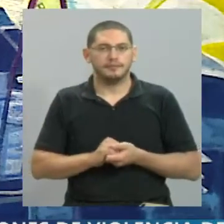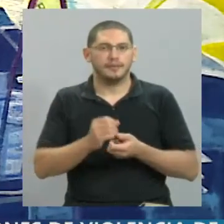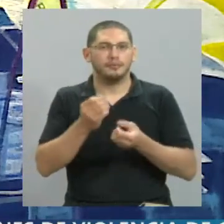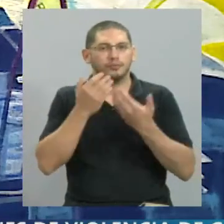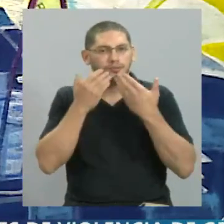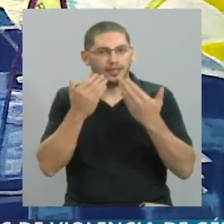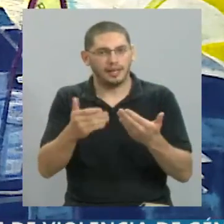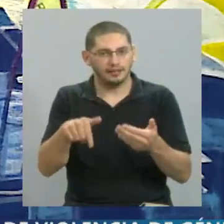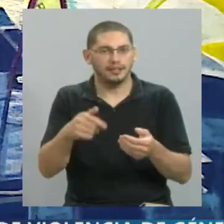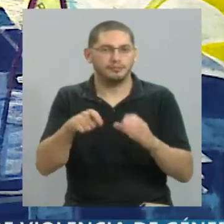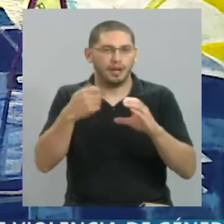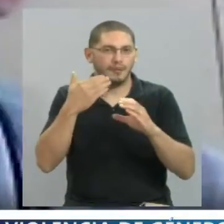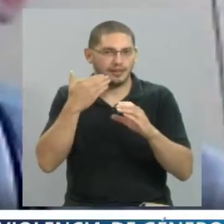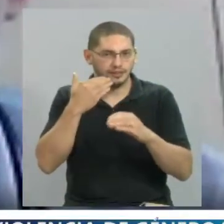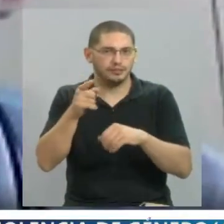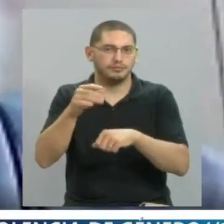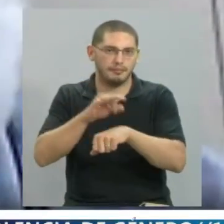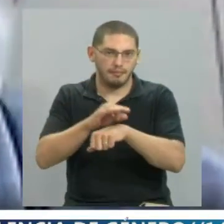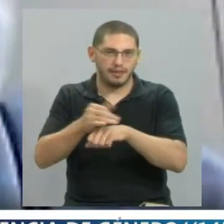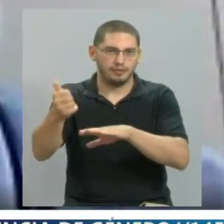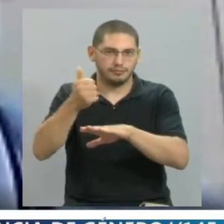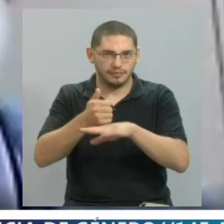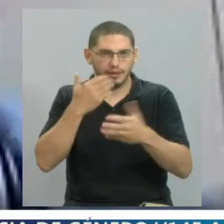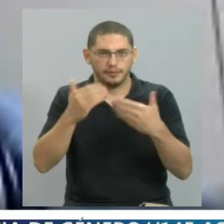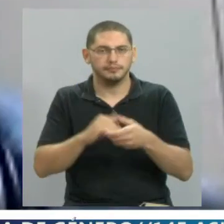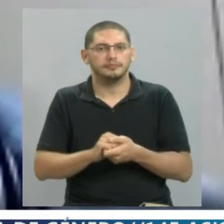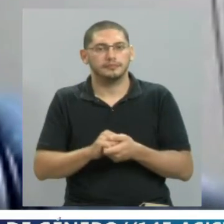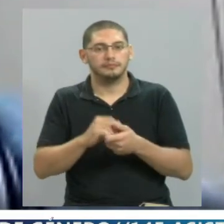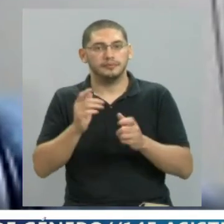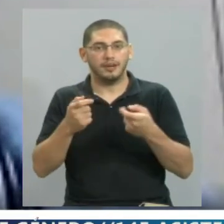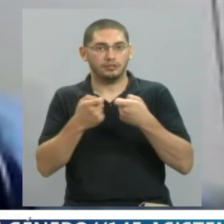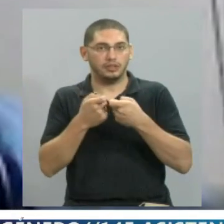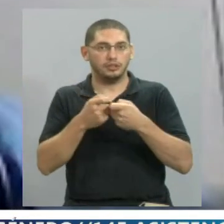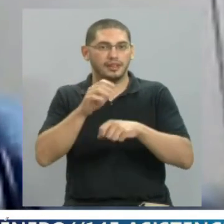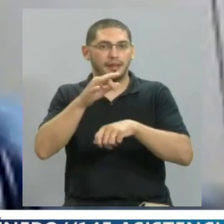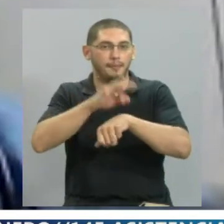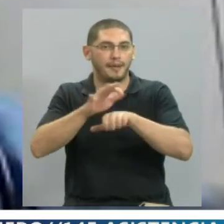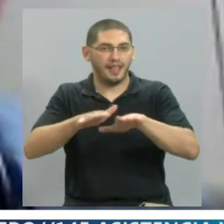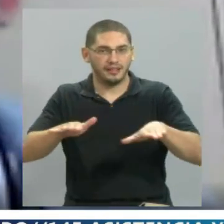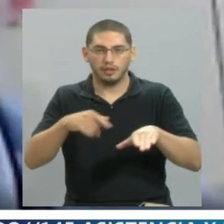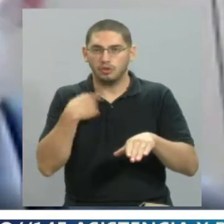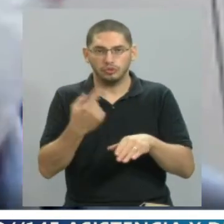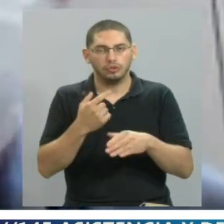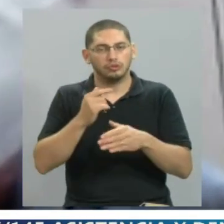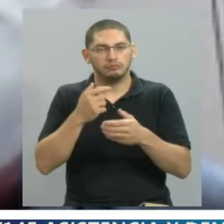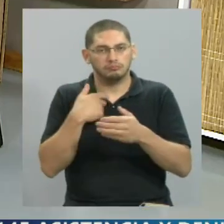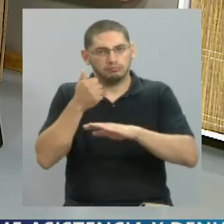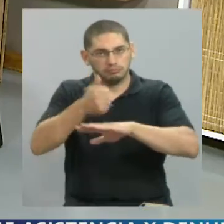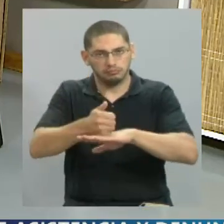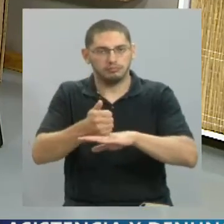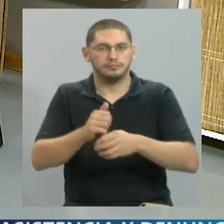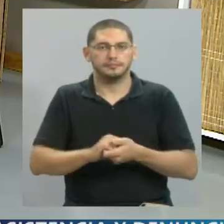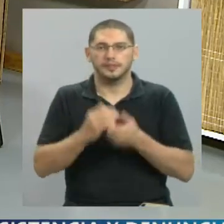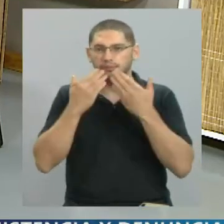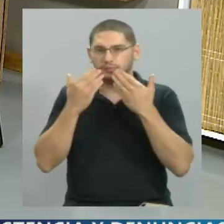Atardecidos. Muchas gracias. Yo les agradezco a ustedes y la Sociedad de Pediatría va a estar siempre dispuesta para acompañarnos. Bueno, muchas gracias. Hasta muchas luego.